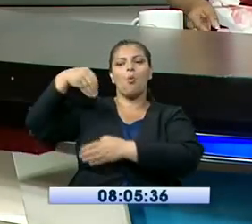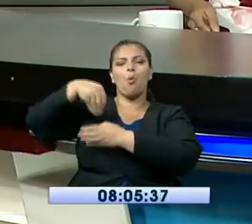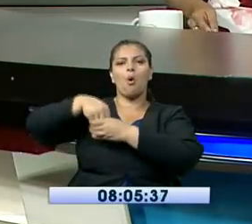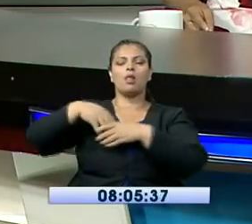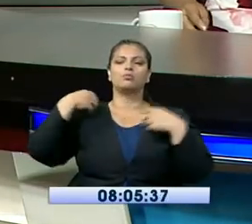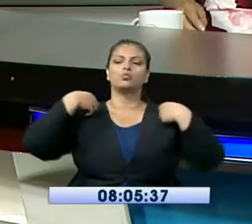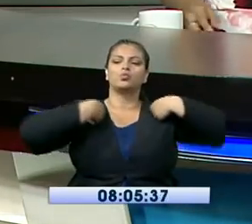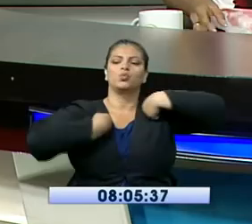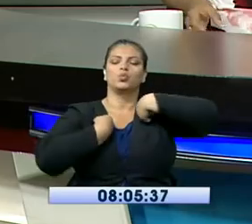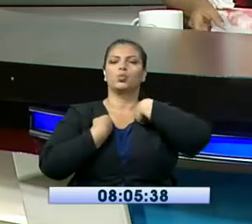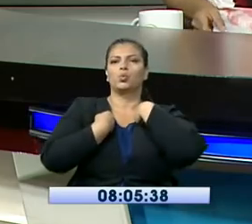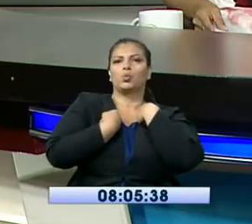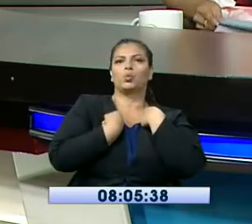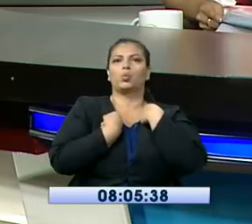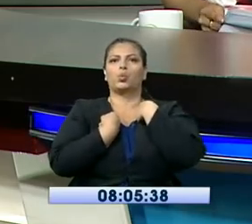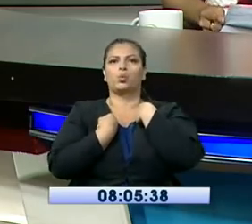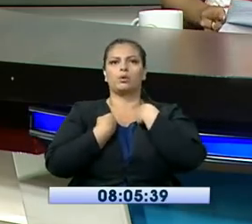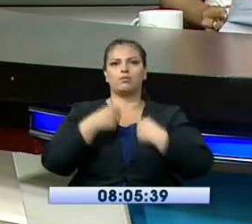de guayaquil